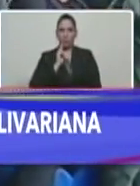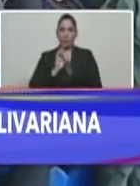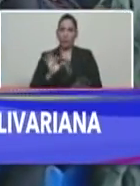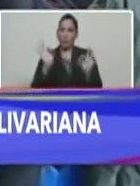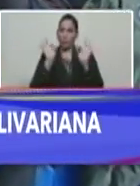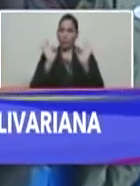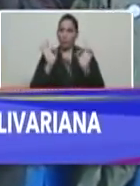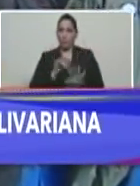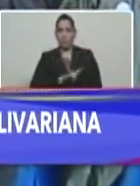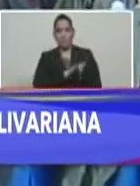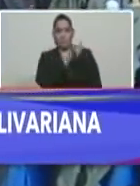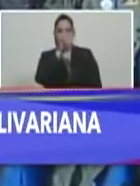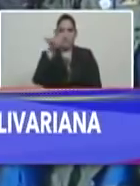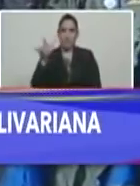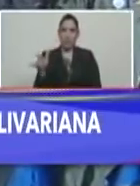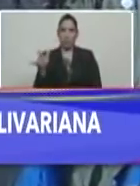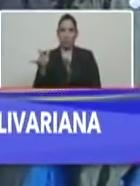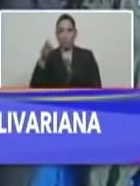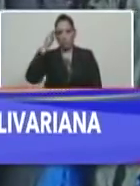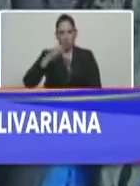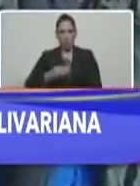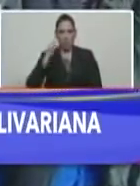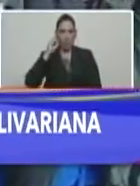de la aviación militar bolivariana.